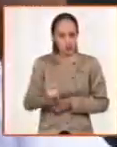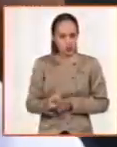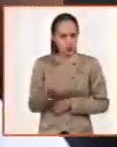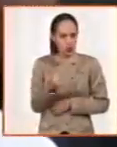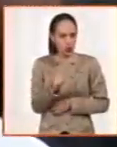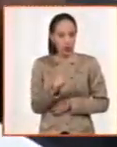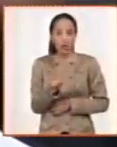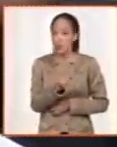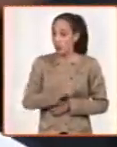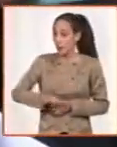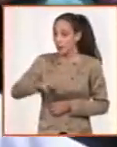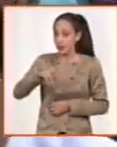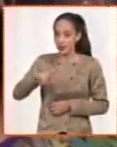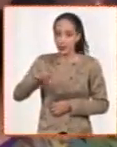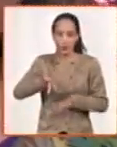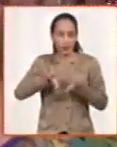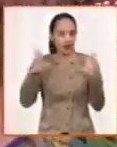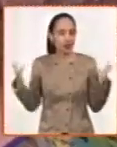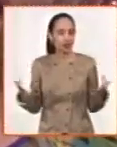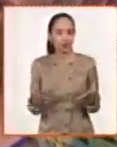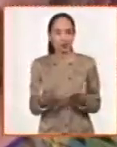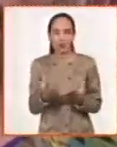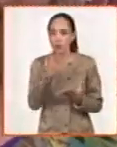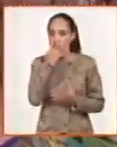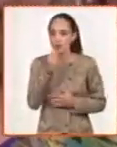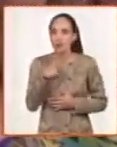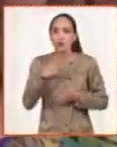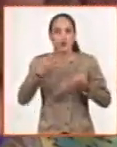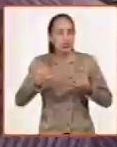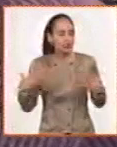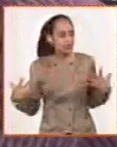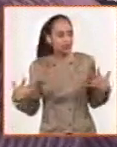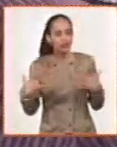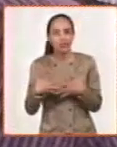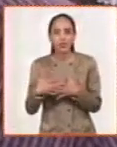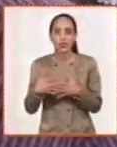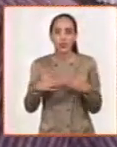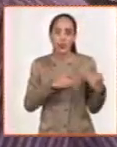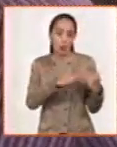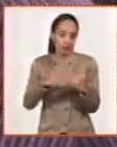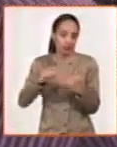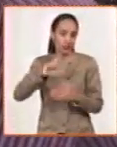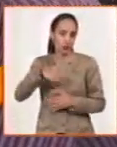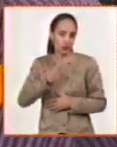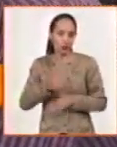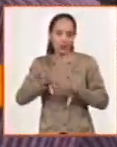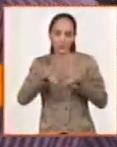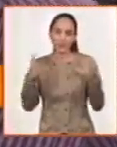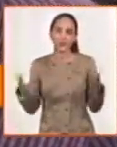estoy cercana aquí a todas las cosas culturales que se hacen. La actitud del pueblo,